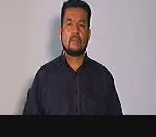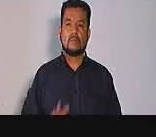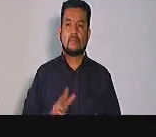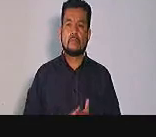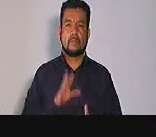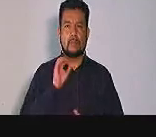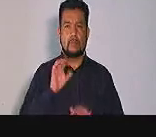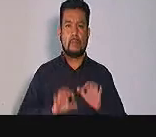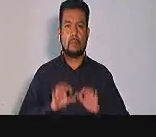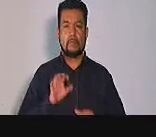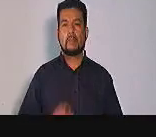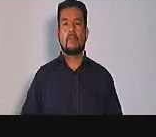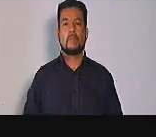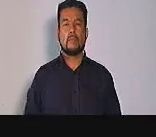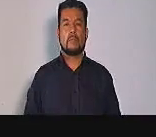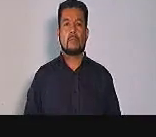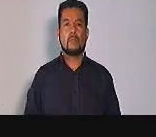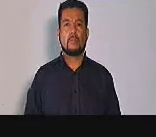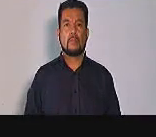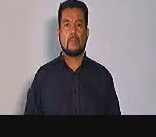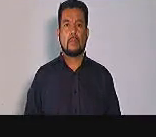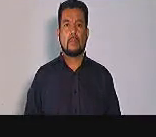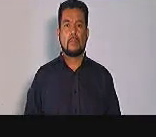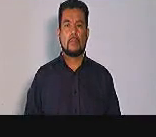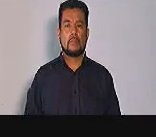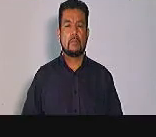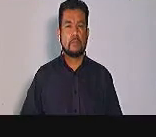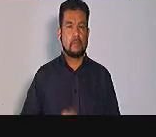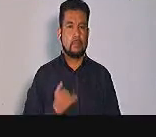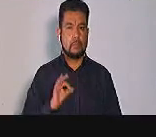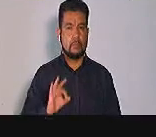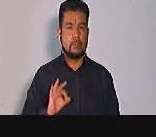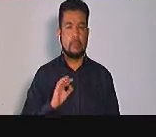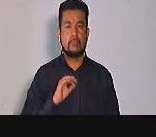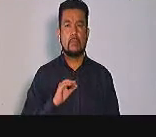Aprobado, señor secretario. O sea, el Tavera vota sí, copiado.